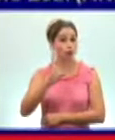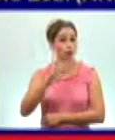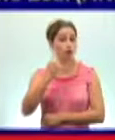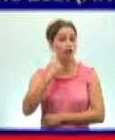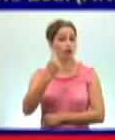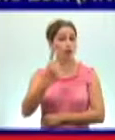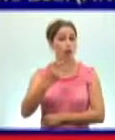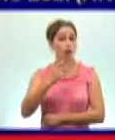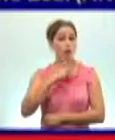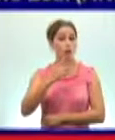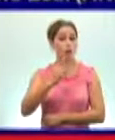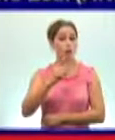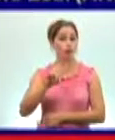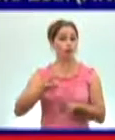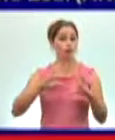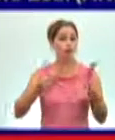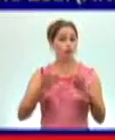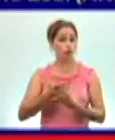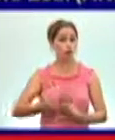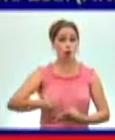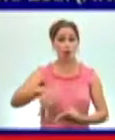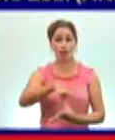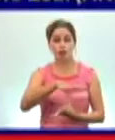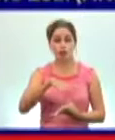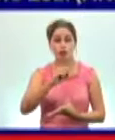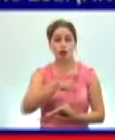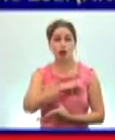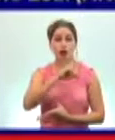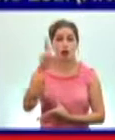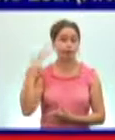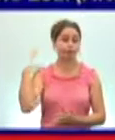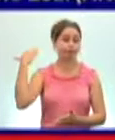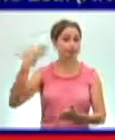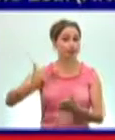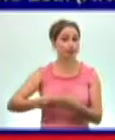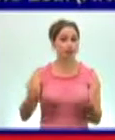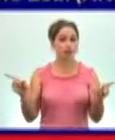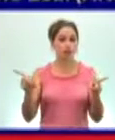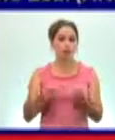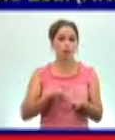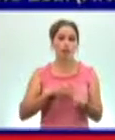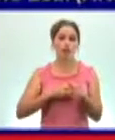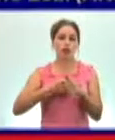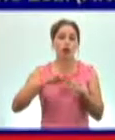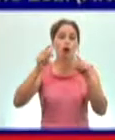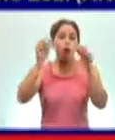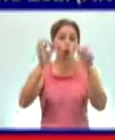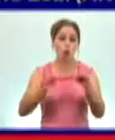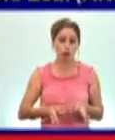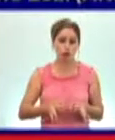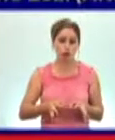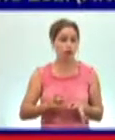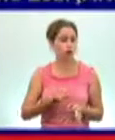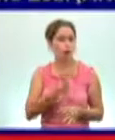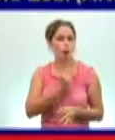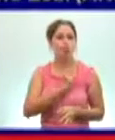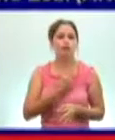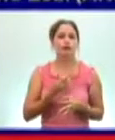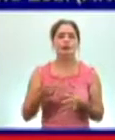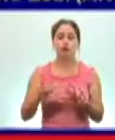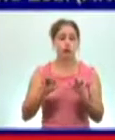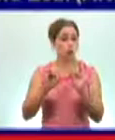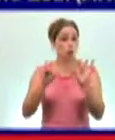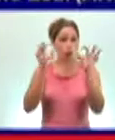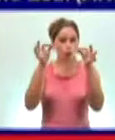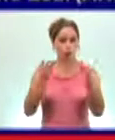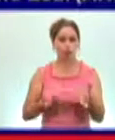más puro y firme de la conciencia nacional. Resume la historia como es, no como quisiera que fueran, es decir, no como quisieran